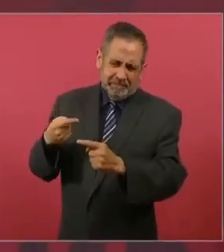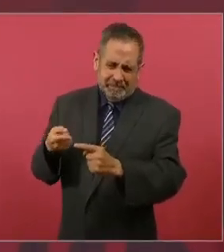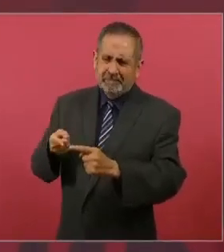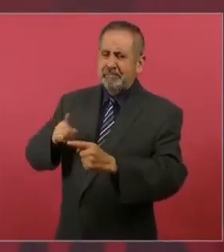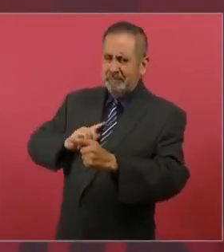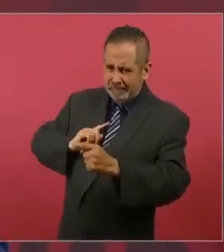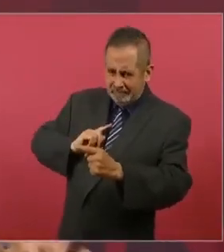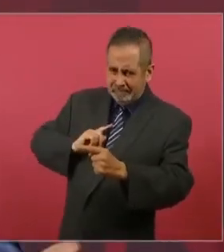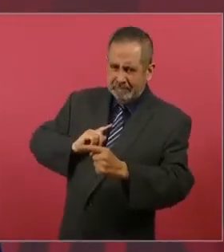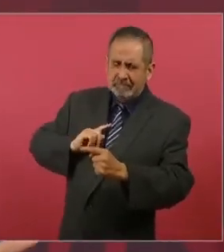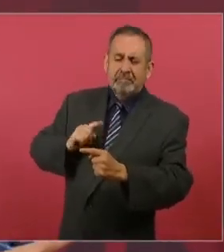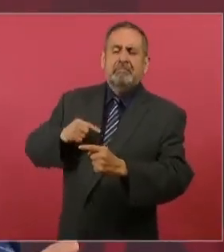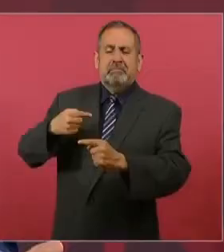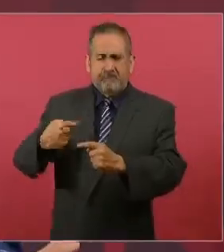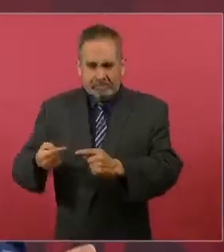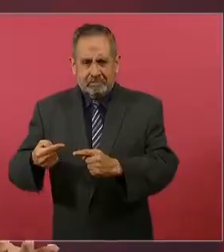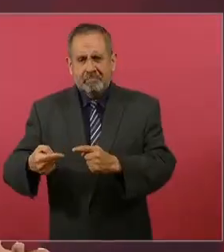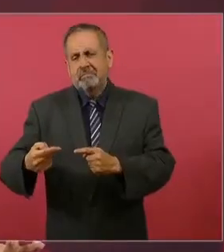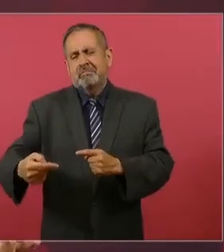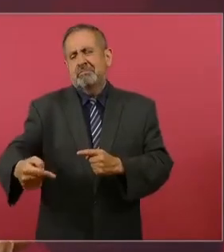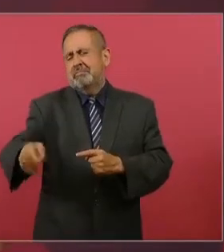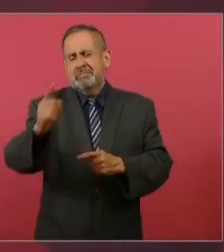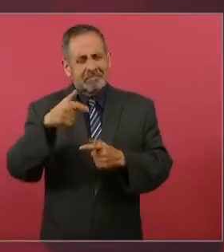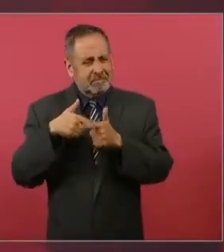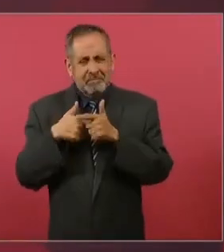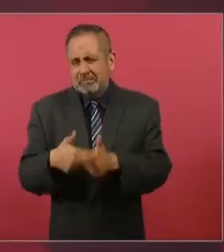detrás, y qué bueno